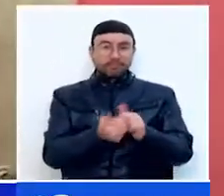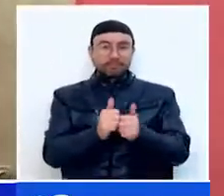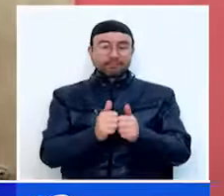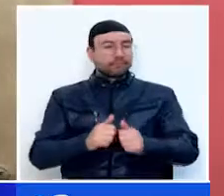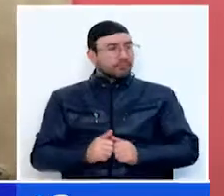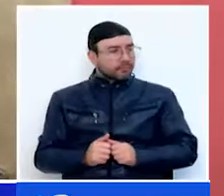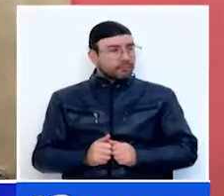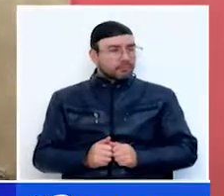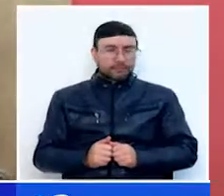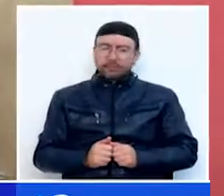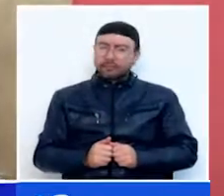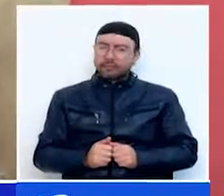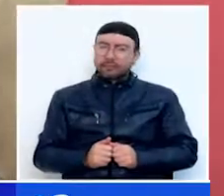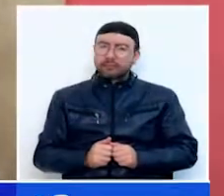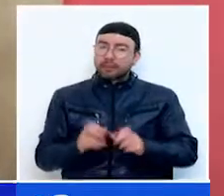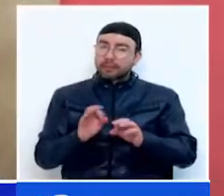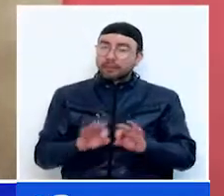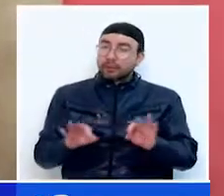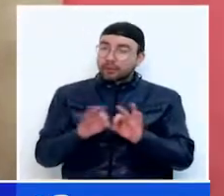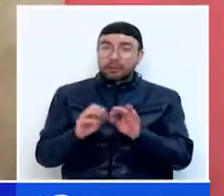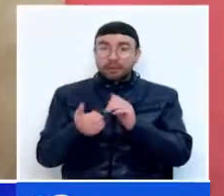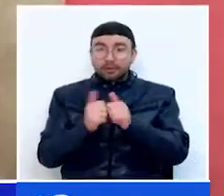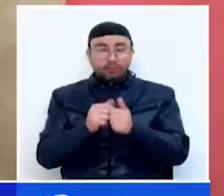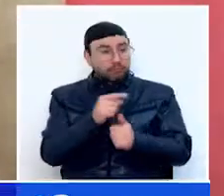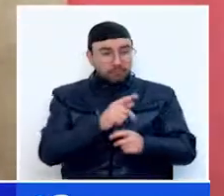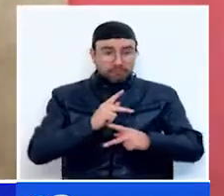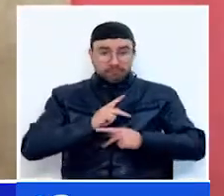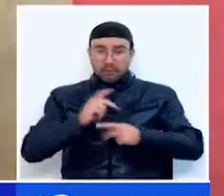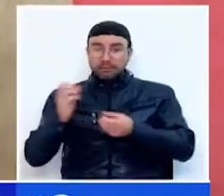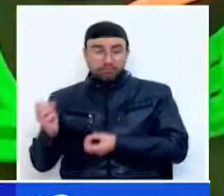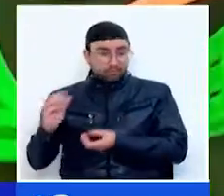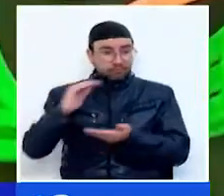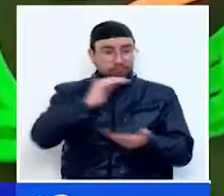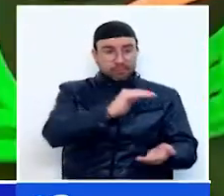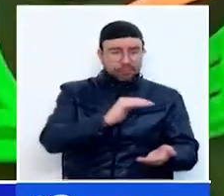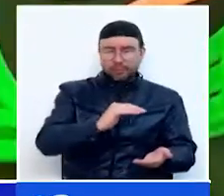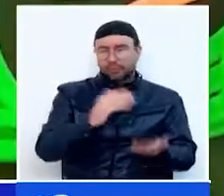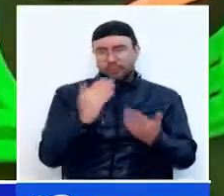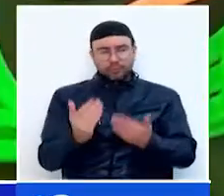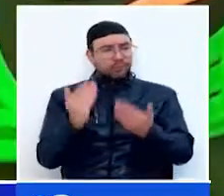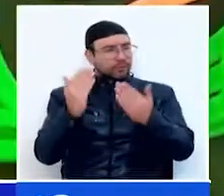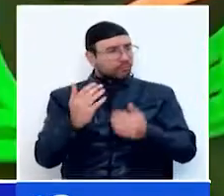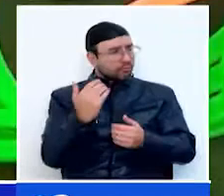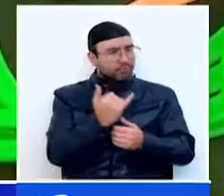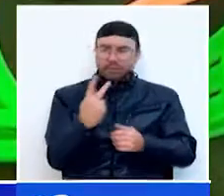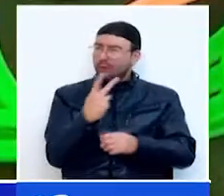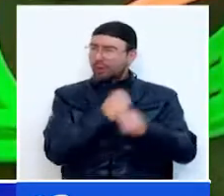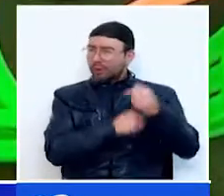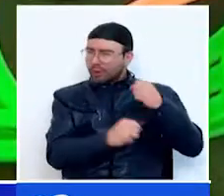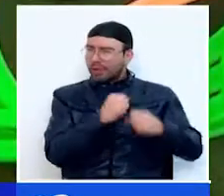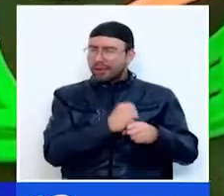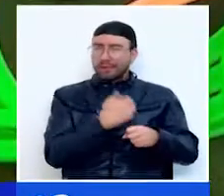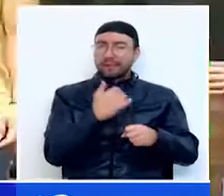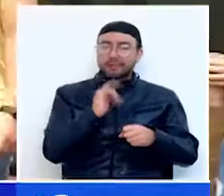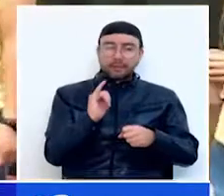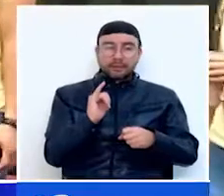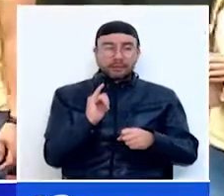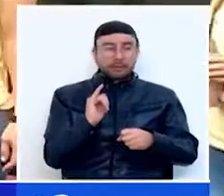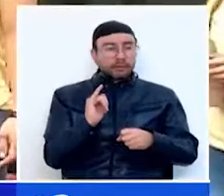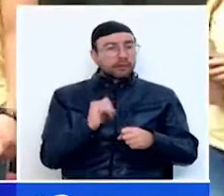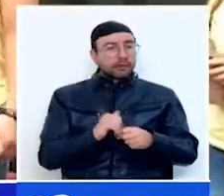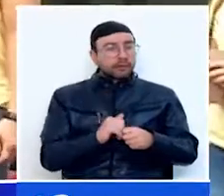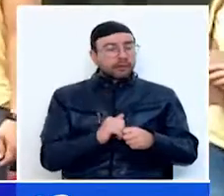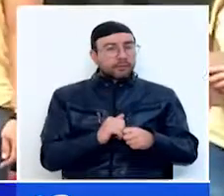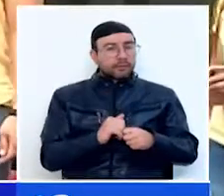apoyen un club deportivo privado que están haciendo. Creo que lleva 2 años ya. Nosotros como Biomecánica